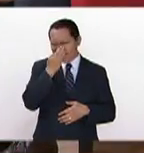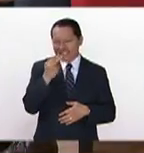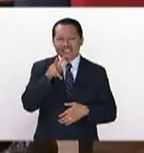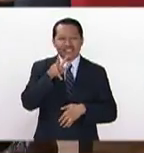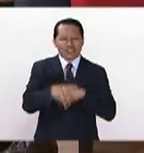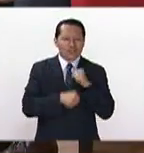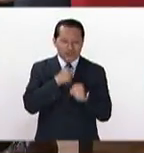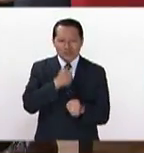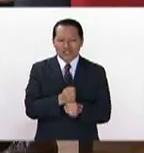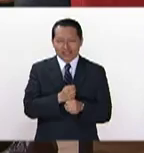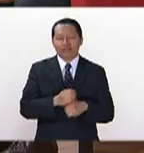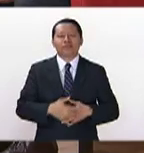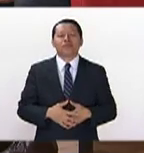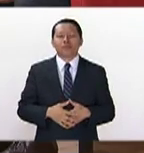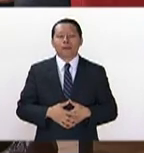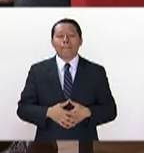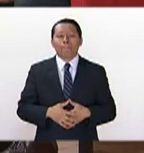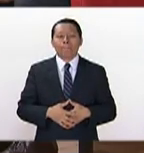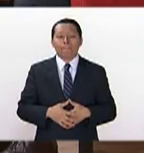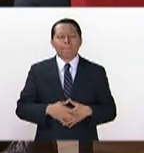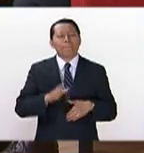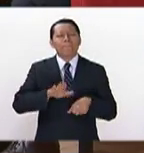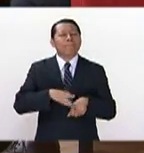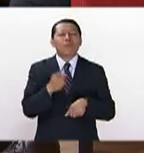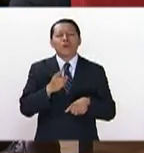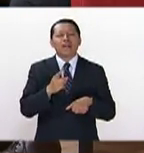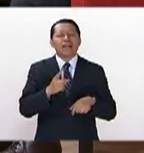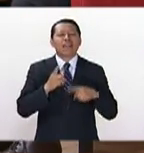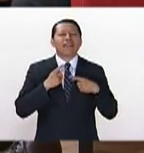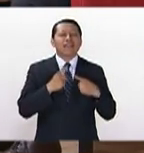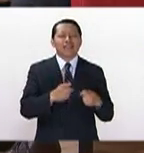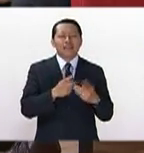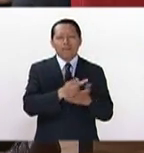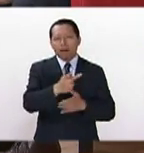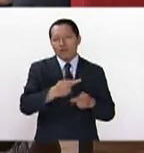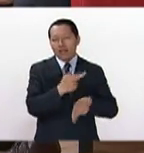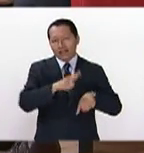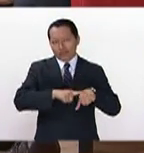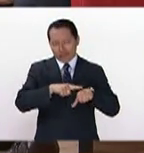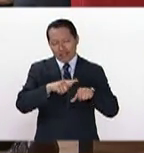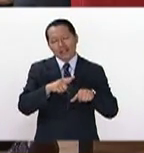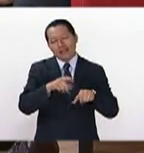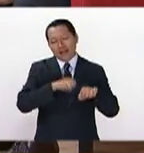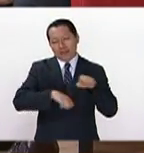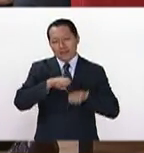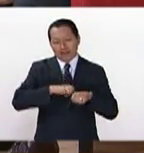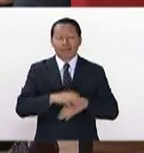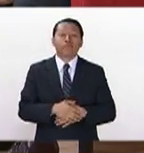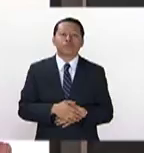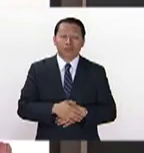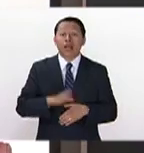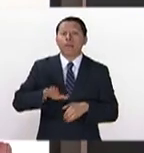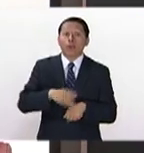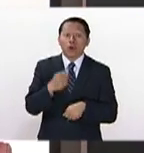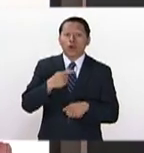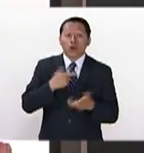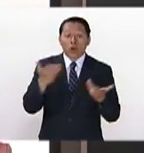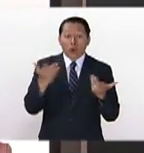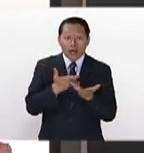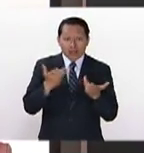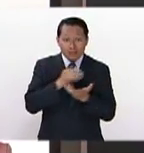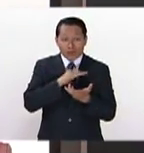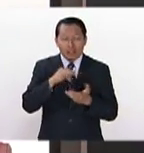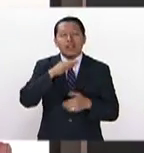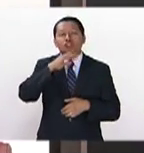18 años. ¿Y por qué te dieron este Premio Nacional del Emprendedor? Porque creé una alternativa para ayudar a combatir